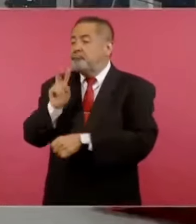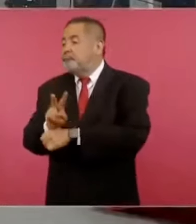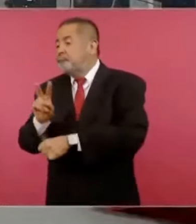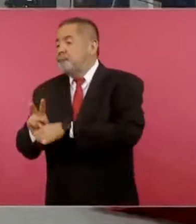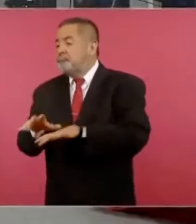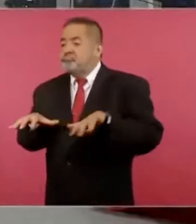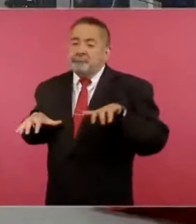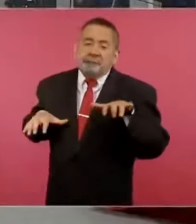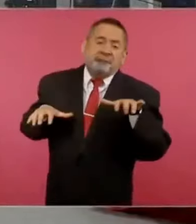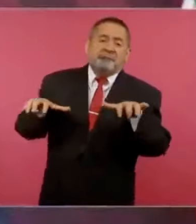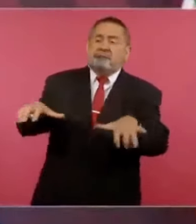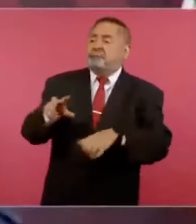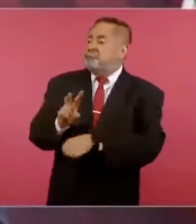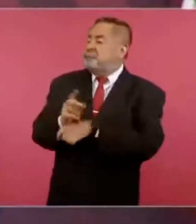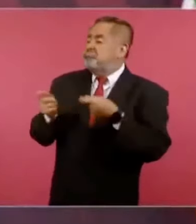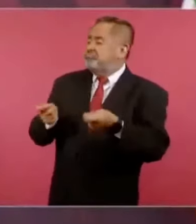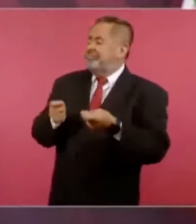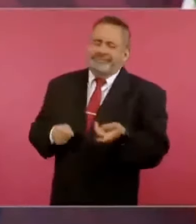las masas.